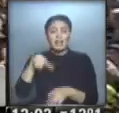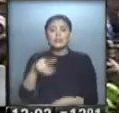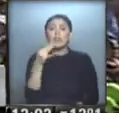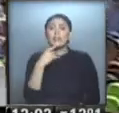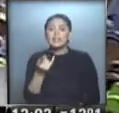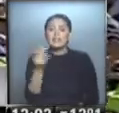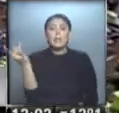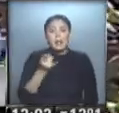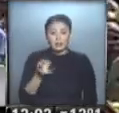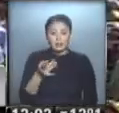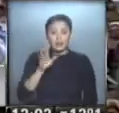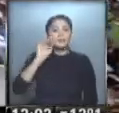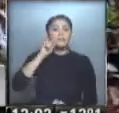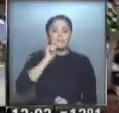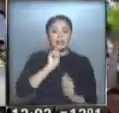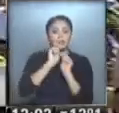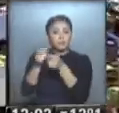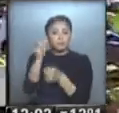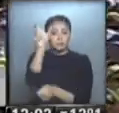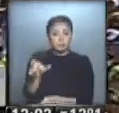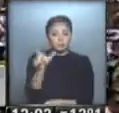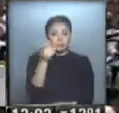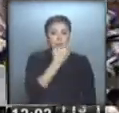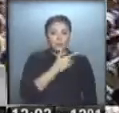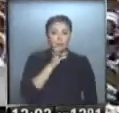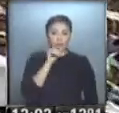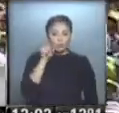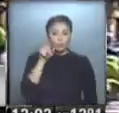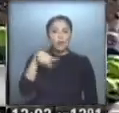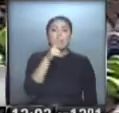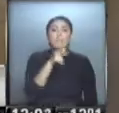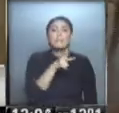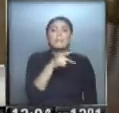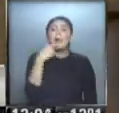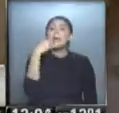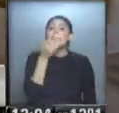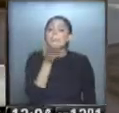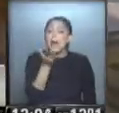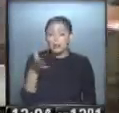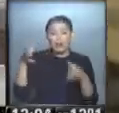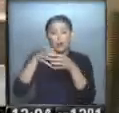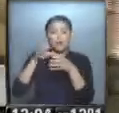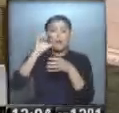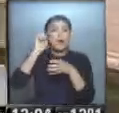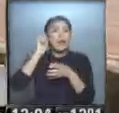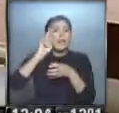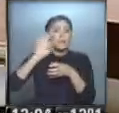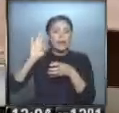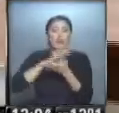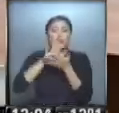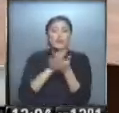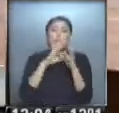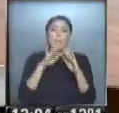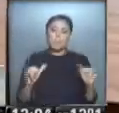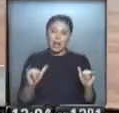al mandatario ruso vladimir putin jorge bergoglio le pidió al g20 soluciones pacíficas para el